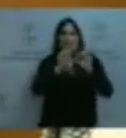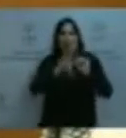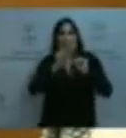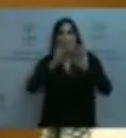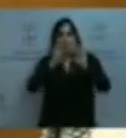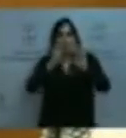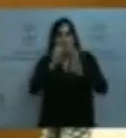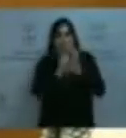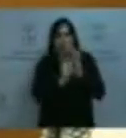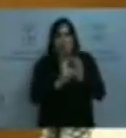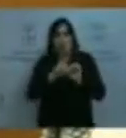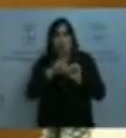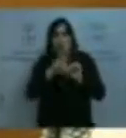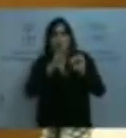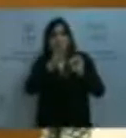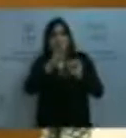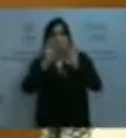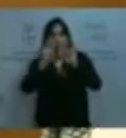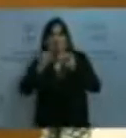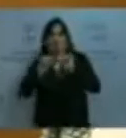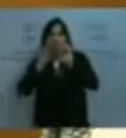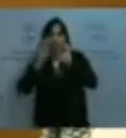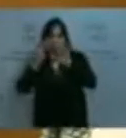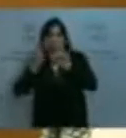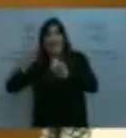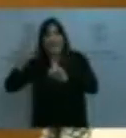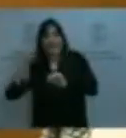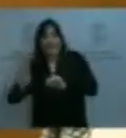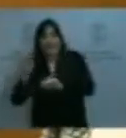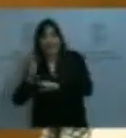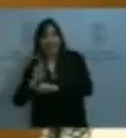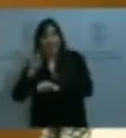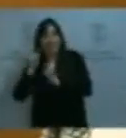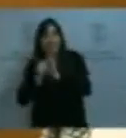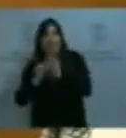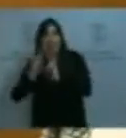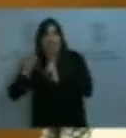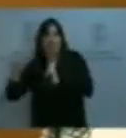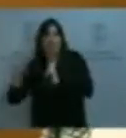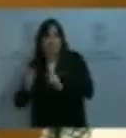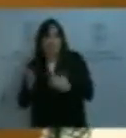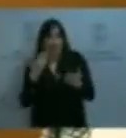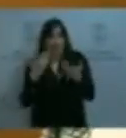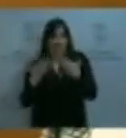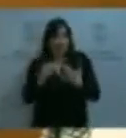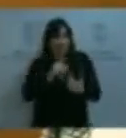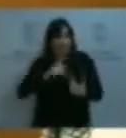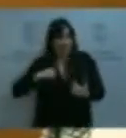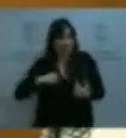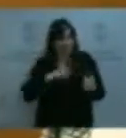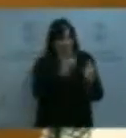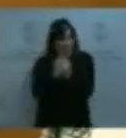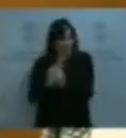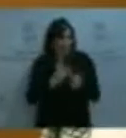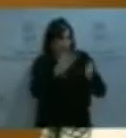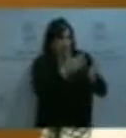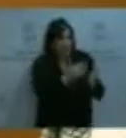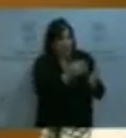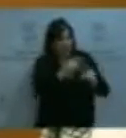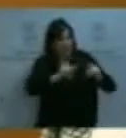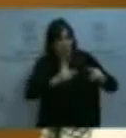tercero 31. Tras la entrevista personal con el tribunal que forman usted mismo y sus 2 directores generales, el que tenía